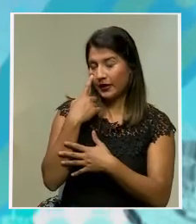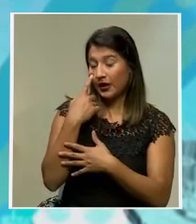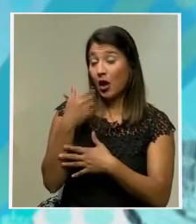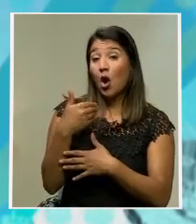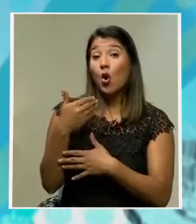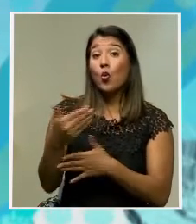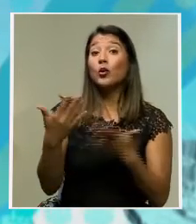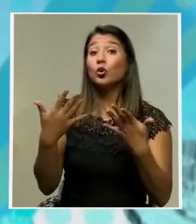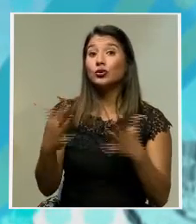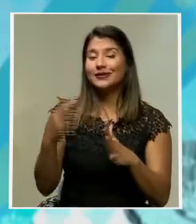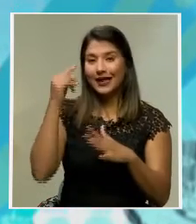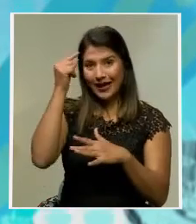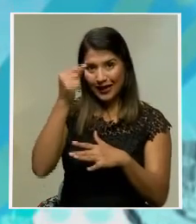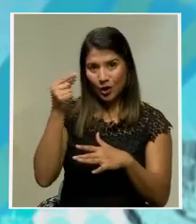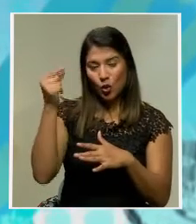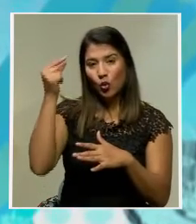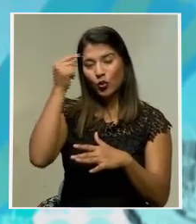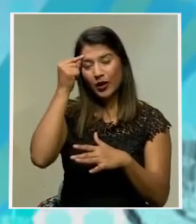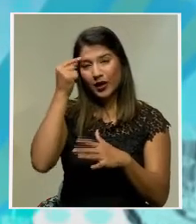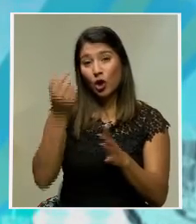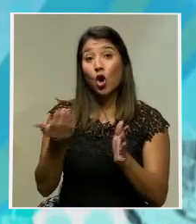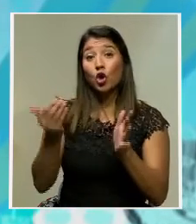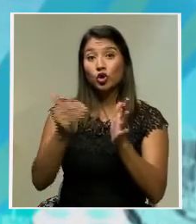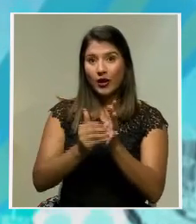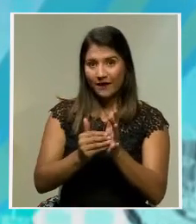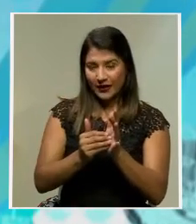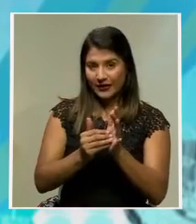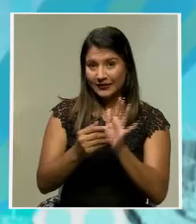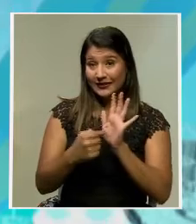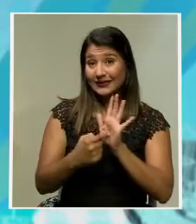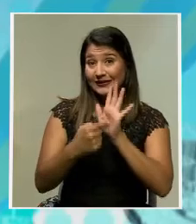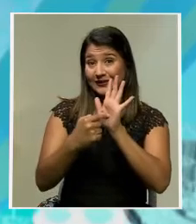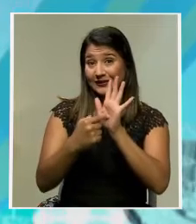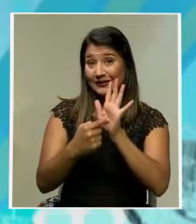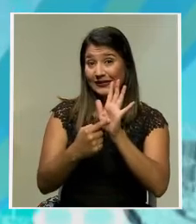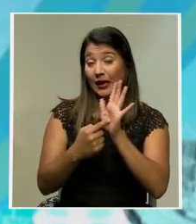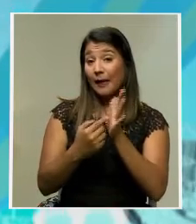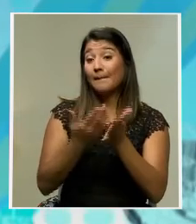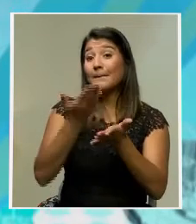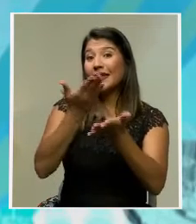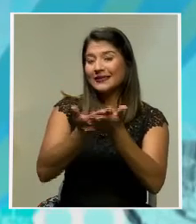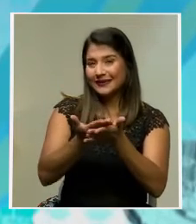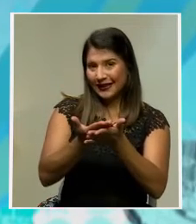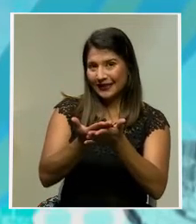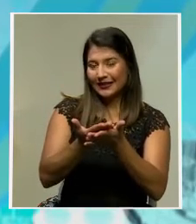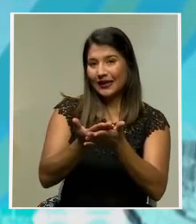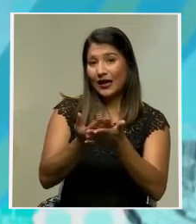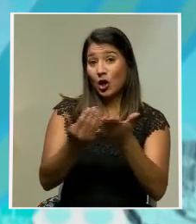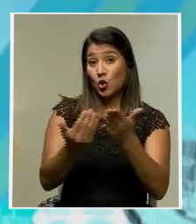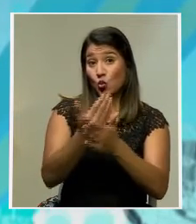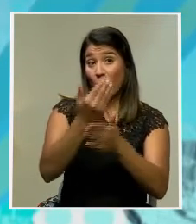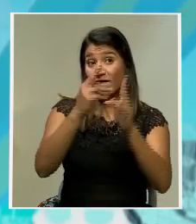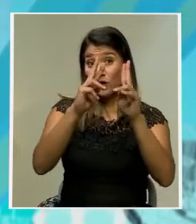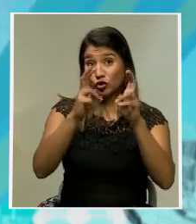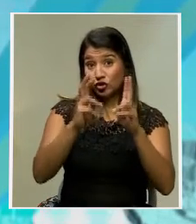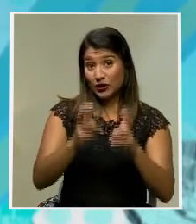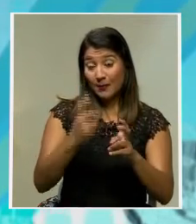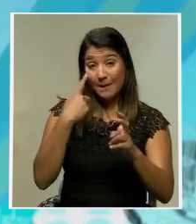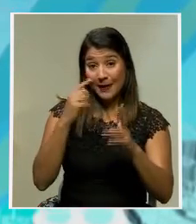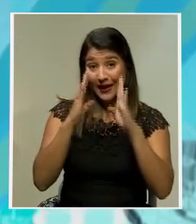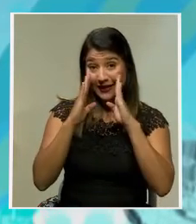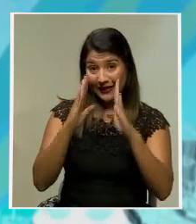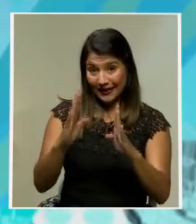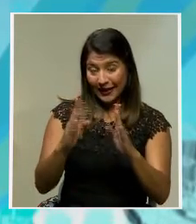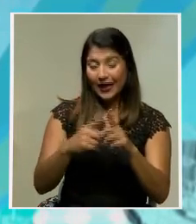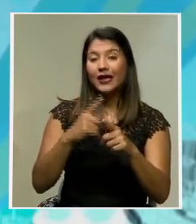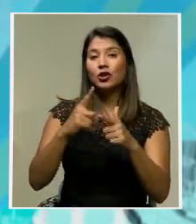vez que el gobierno vuelva a presentar una agenda de proyectos, estaríamos quemándole el primer día de mociones 137,